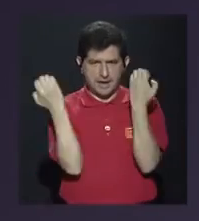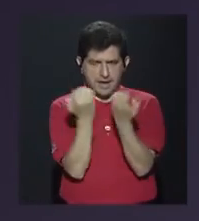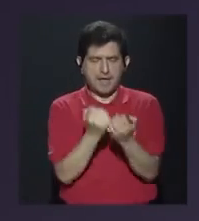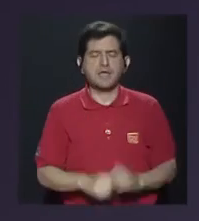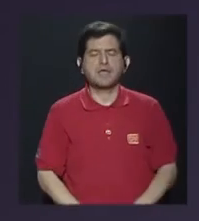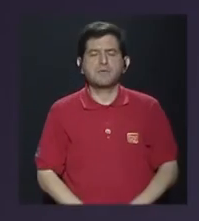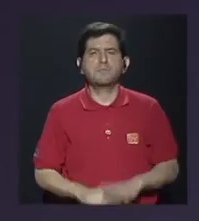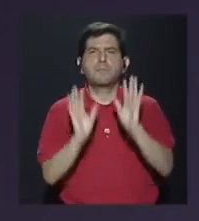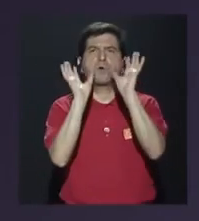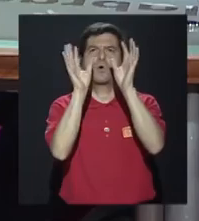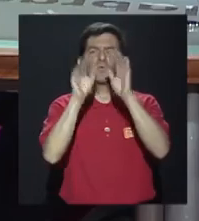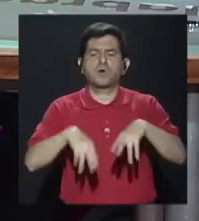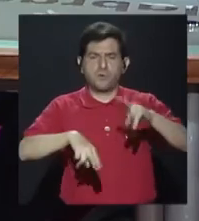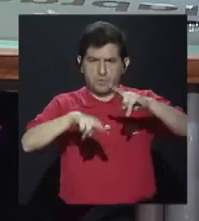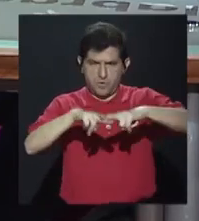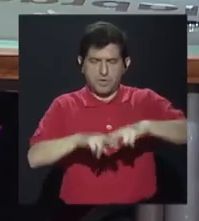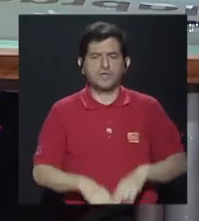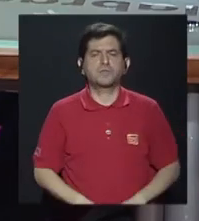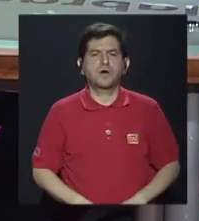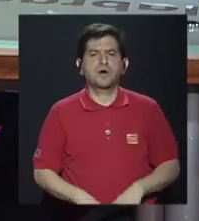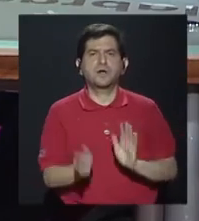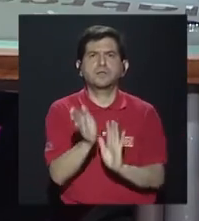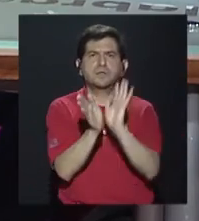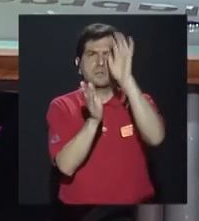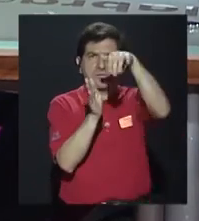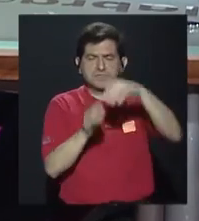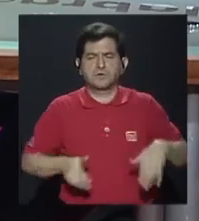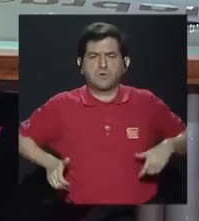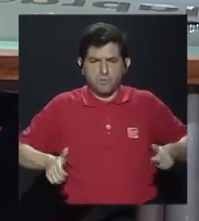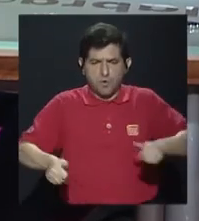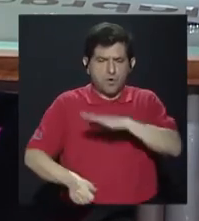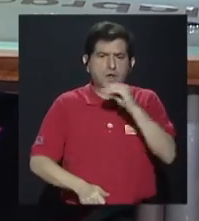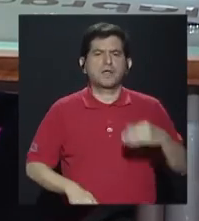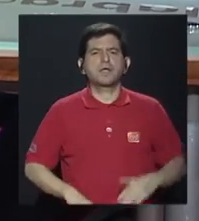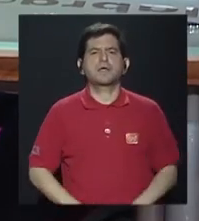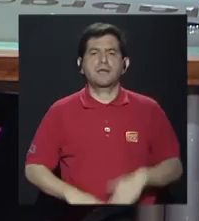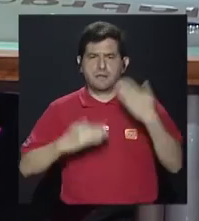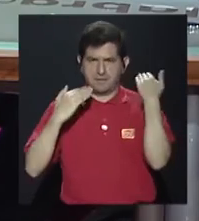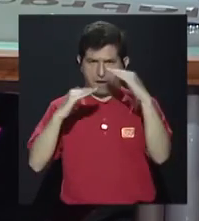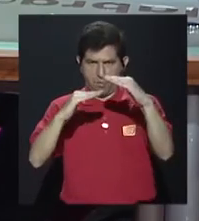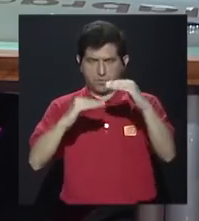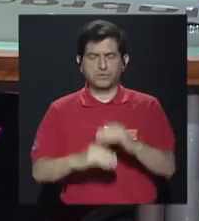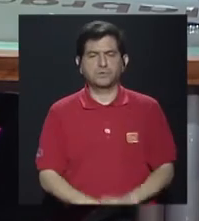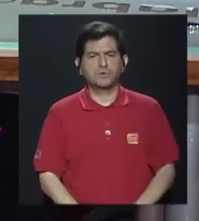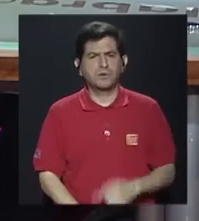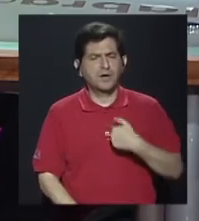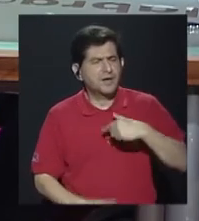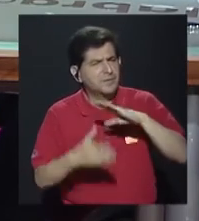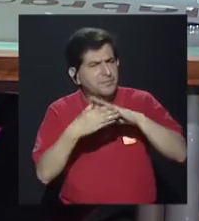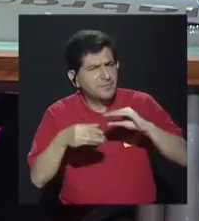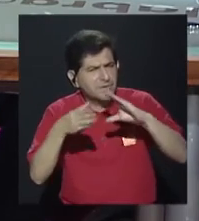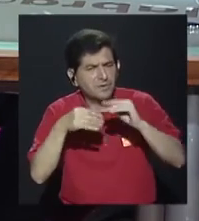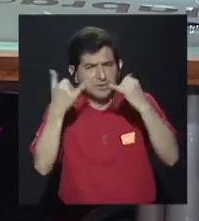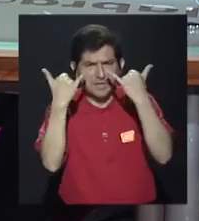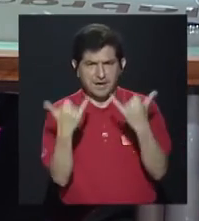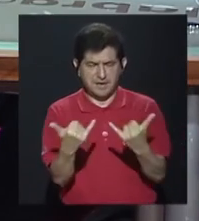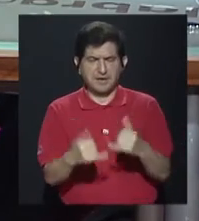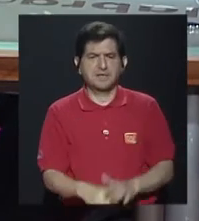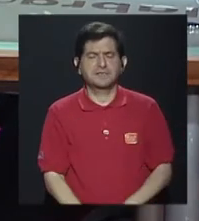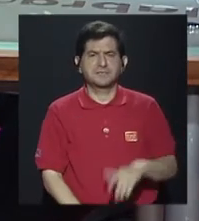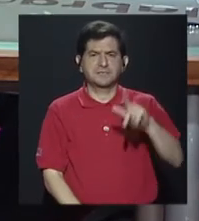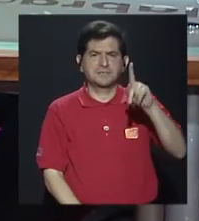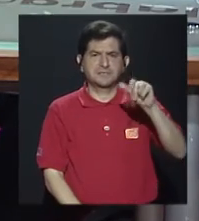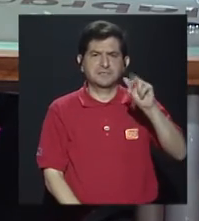voleibol sentado, básquet en silla de ruedas y para taekwondo. Bueno, a mí me contaron por ahí que ya Carla está empezando